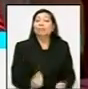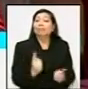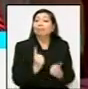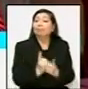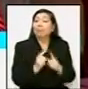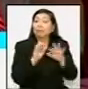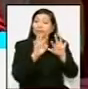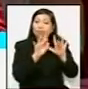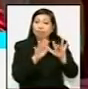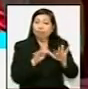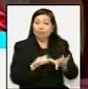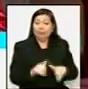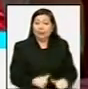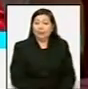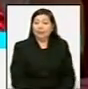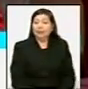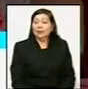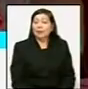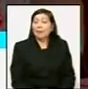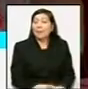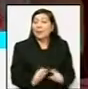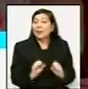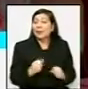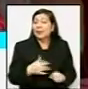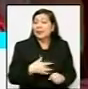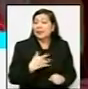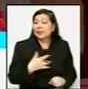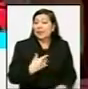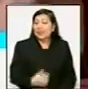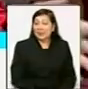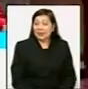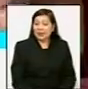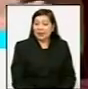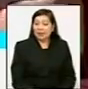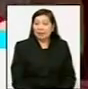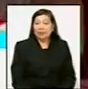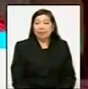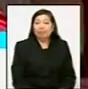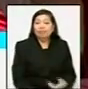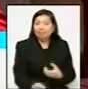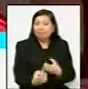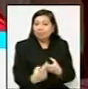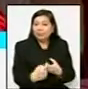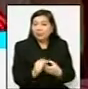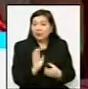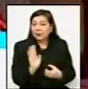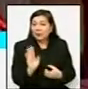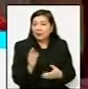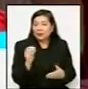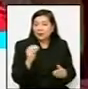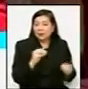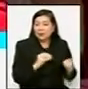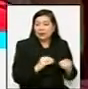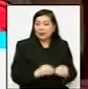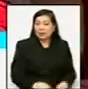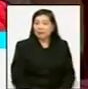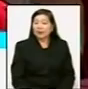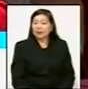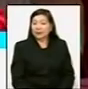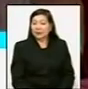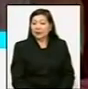la redacción exacta, pero ese sería el sentido. Sí, eso es lo que he recogido de lo que ustedes están proponiendo. Congresista Gino